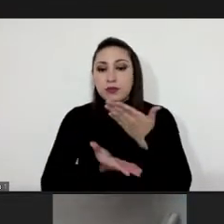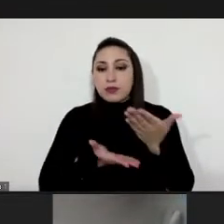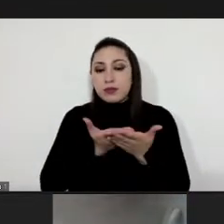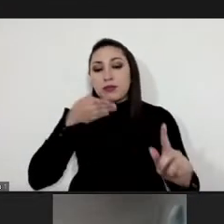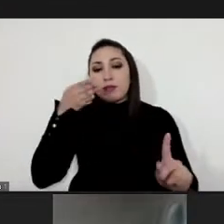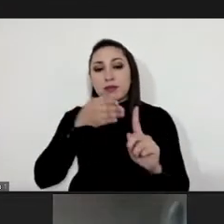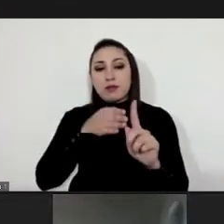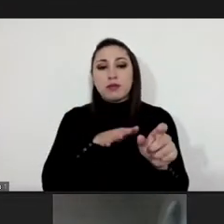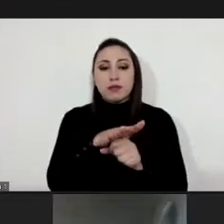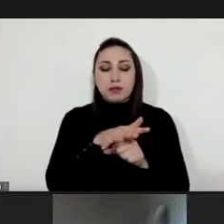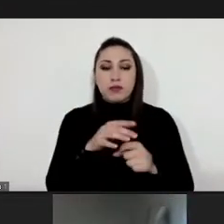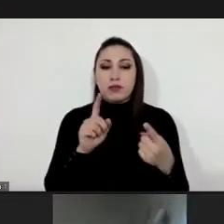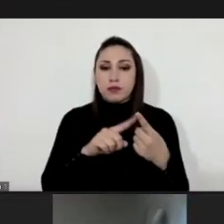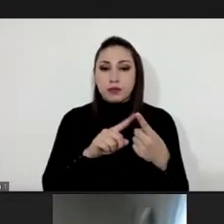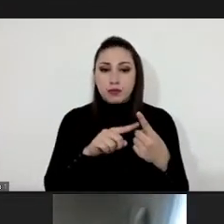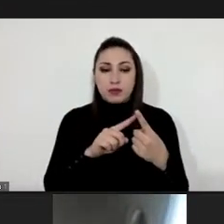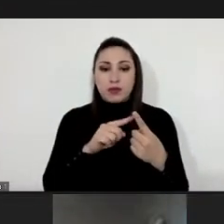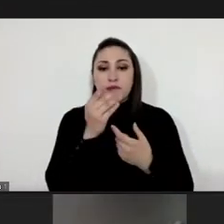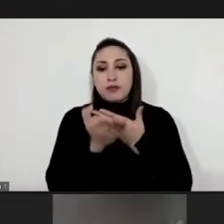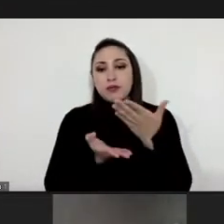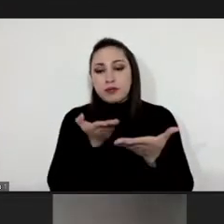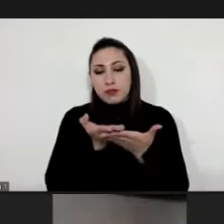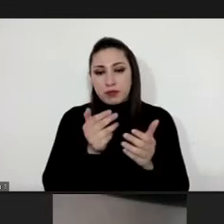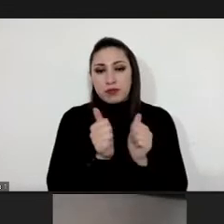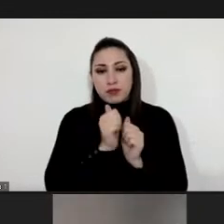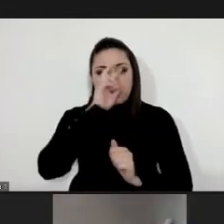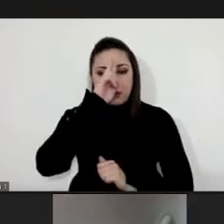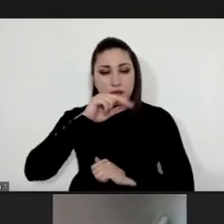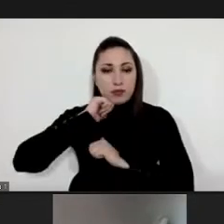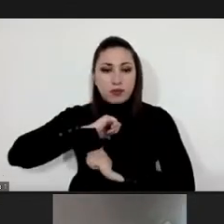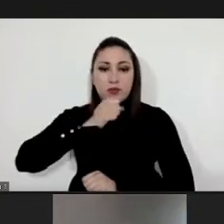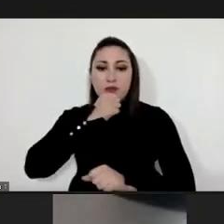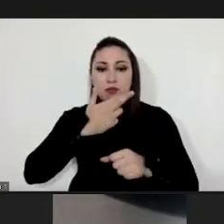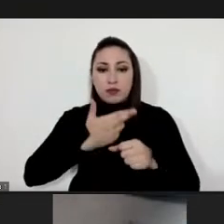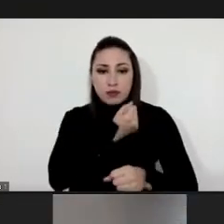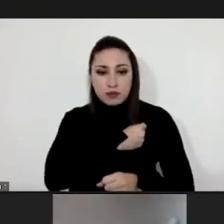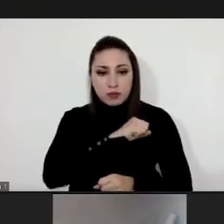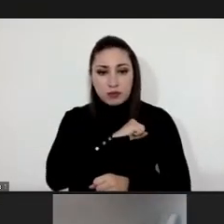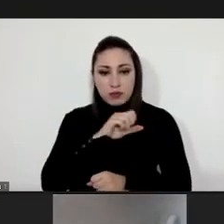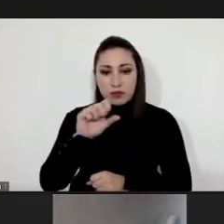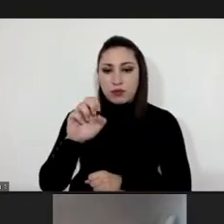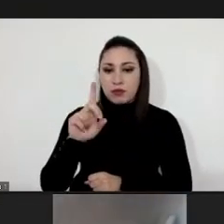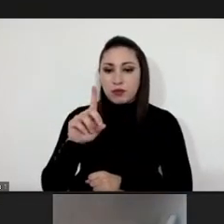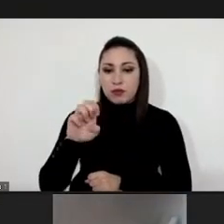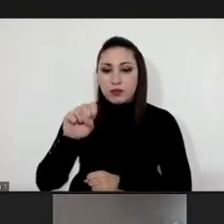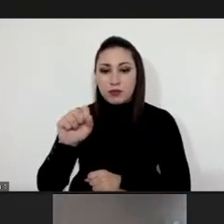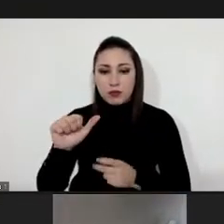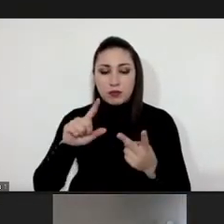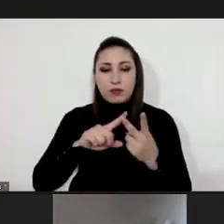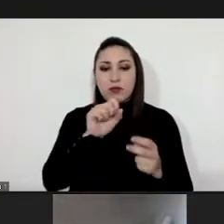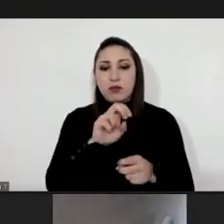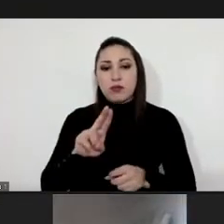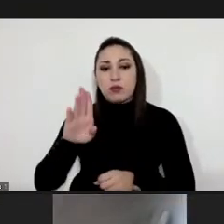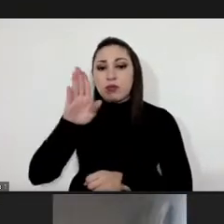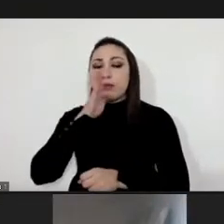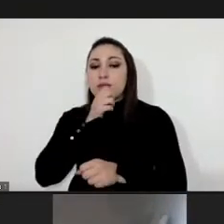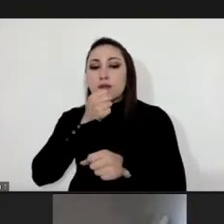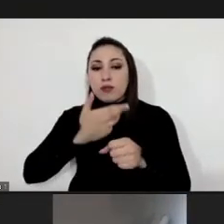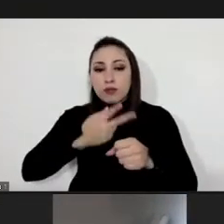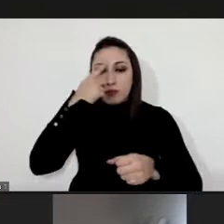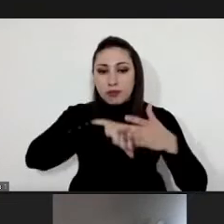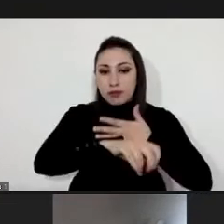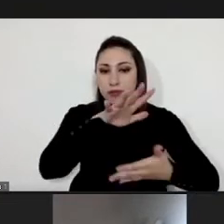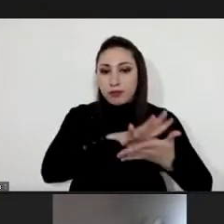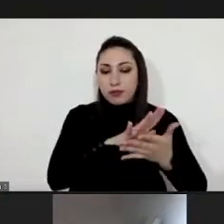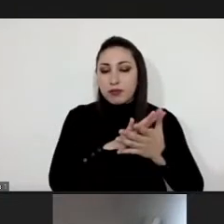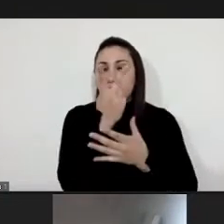resolutivos. Primero, se exhorta a la Secretaría de Salud y a la Subsecretaría de Sistema Penitenciario, ambas de la Ciudad